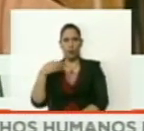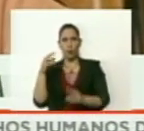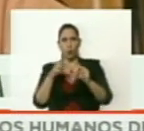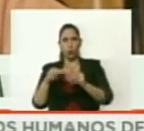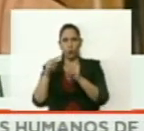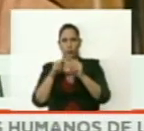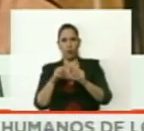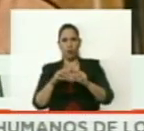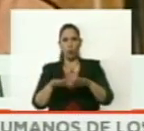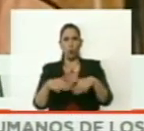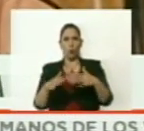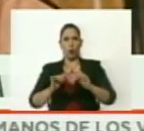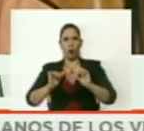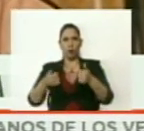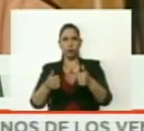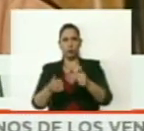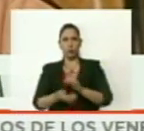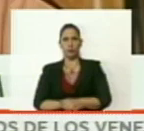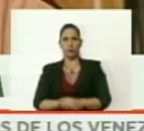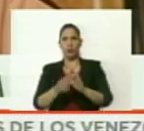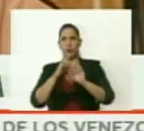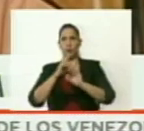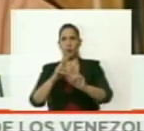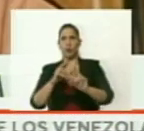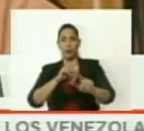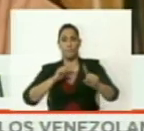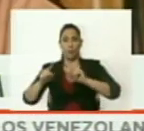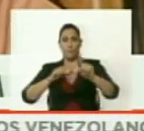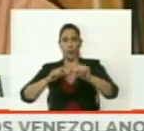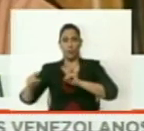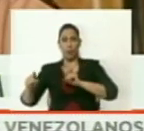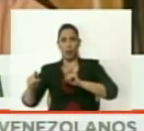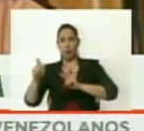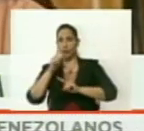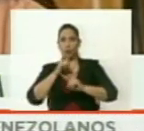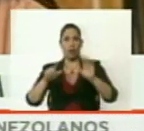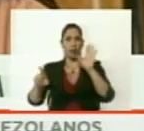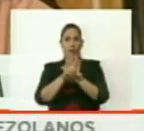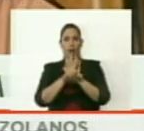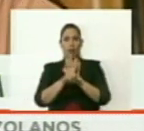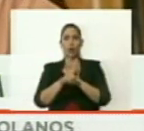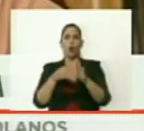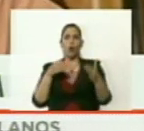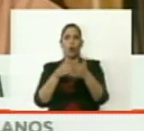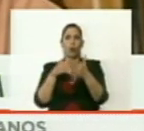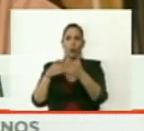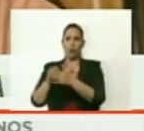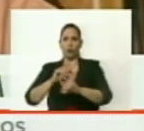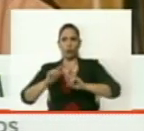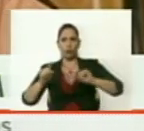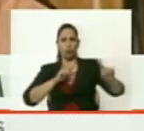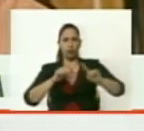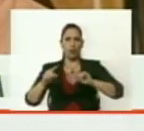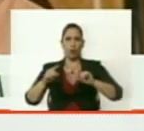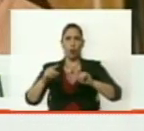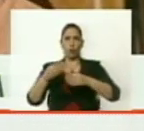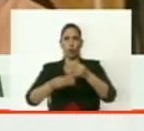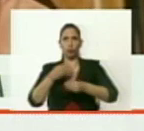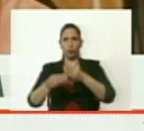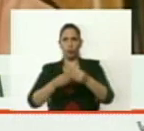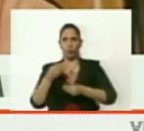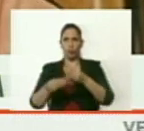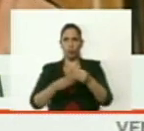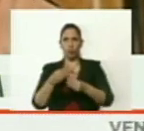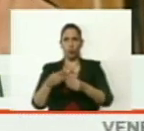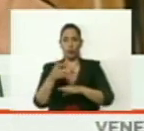de cuándo se estaría reflejando las respuestas de las acciones legales contra esta orden ejecutiva que ha emitido el gobierno de Estados Unidos contra el pueblo de